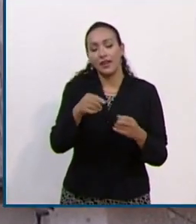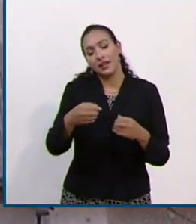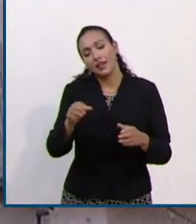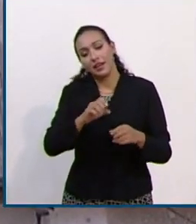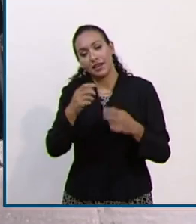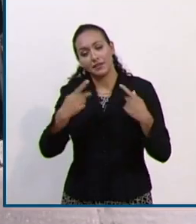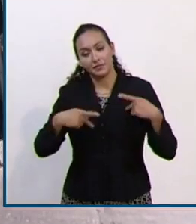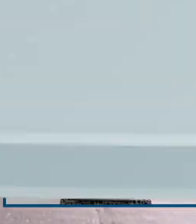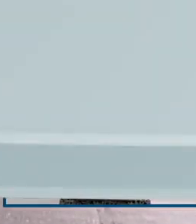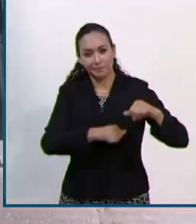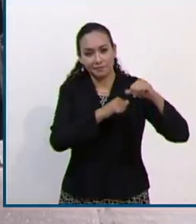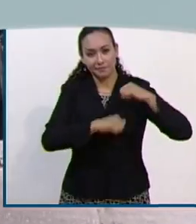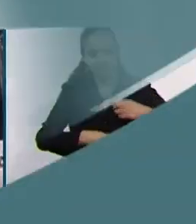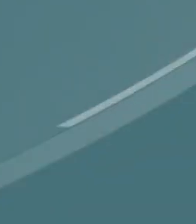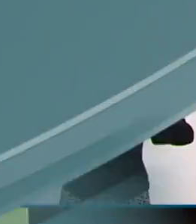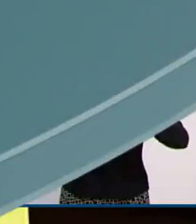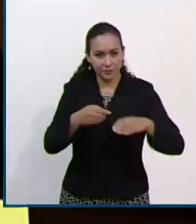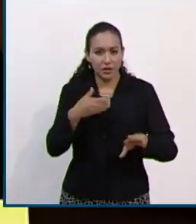Yucatán.